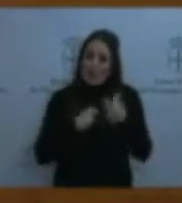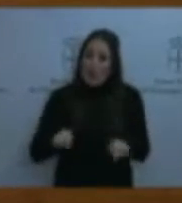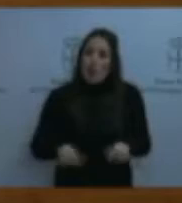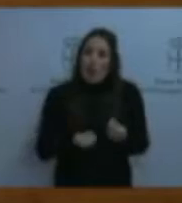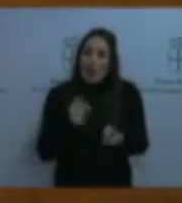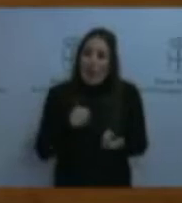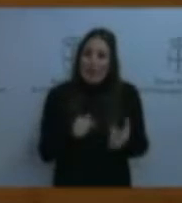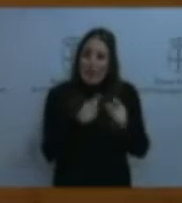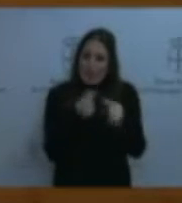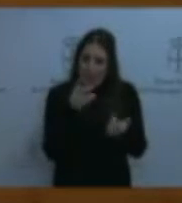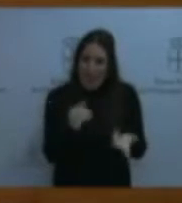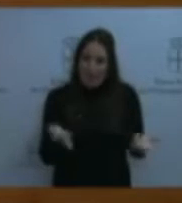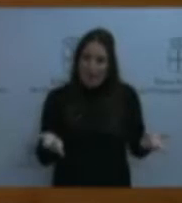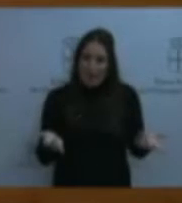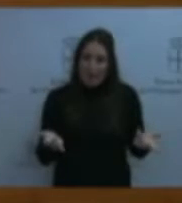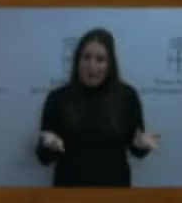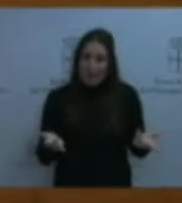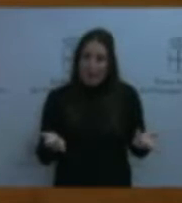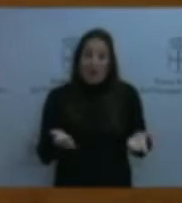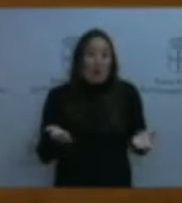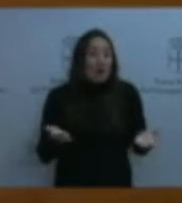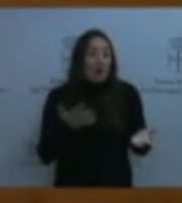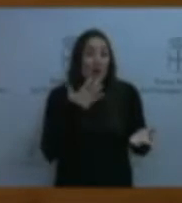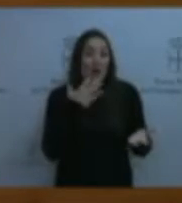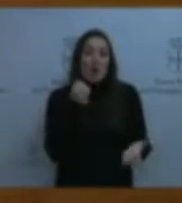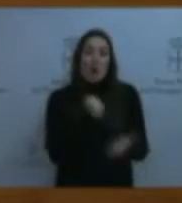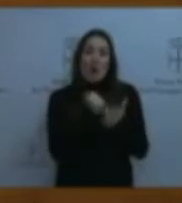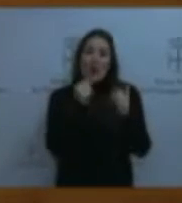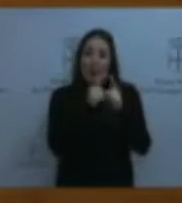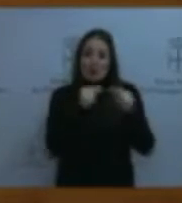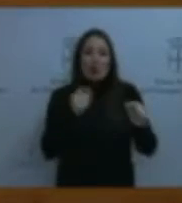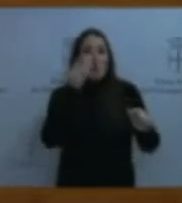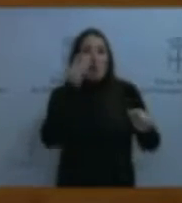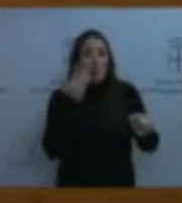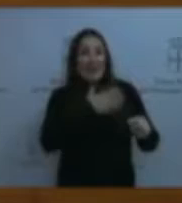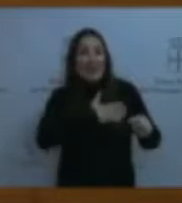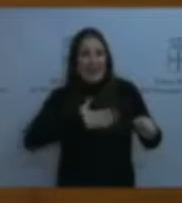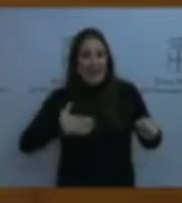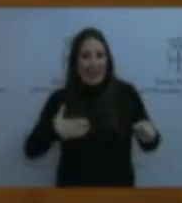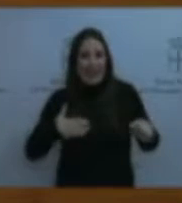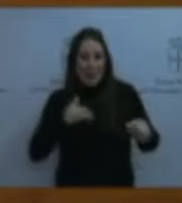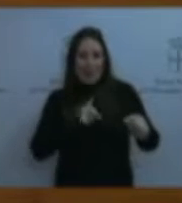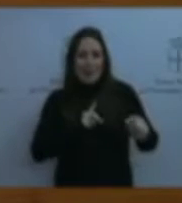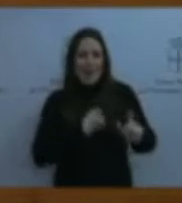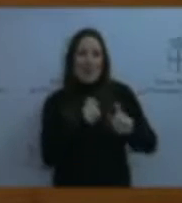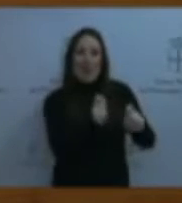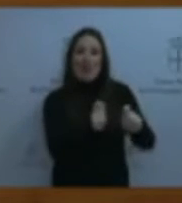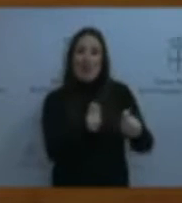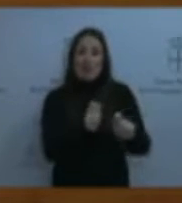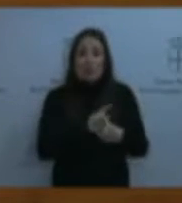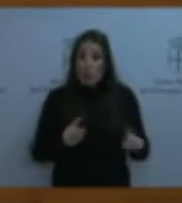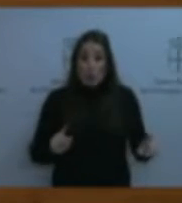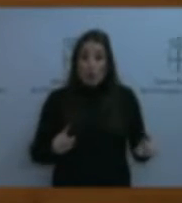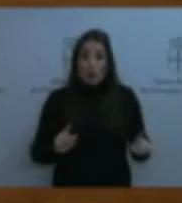en nuestra comunidad autónoma. No contamos tampoco con una marca asturiana que quiera comprarla e identificarla. Por